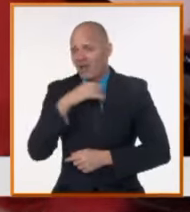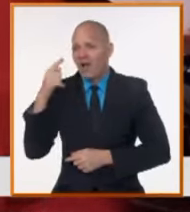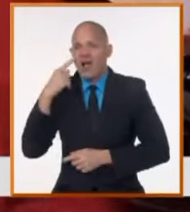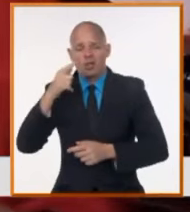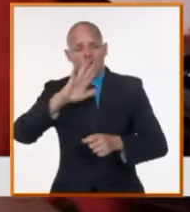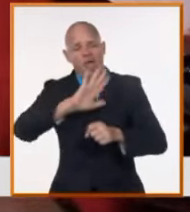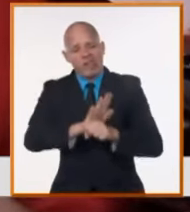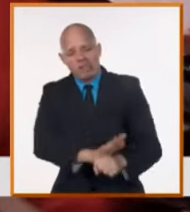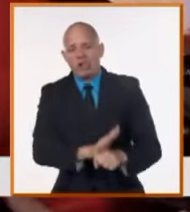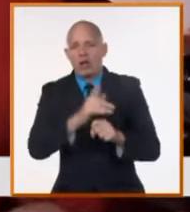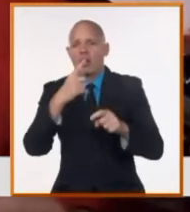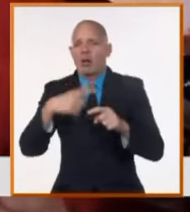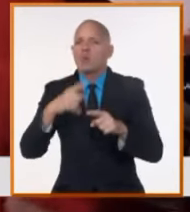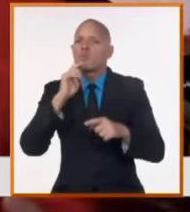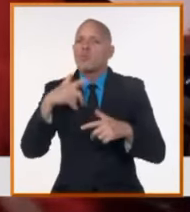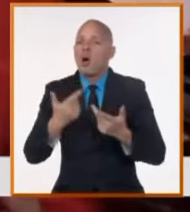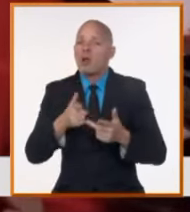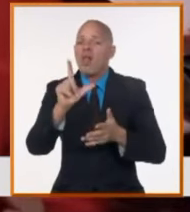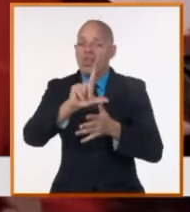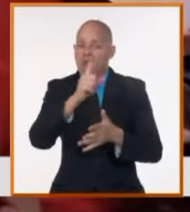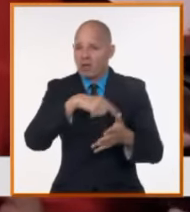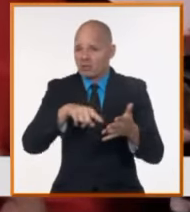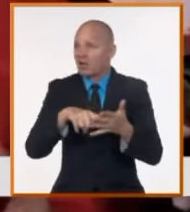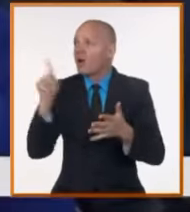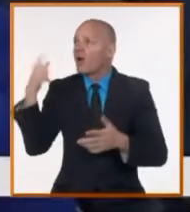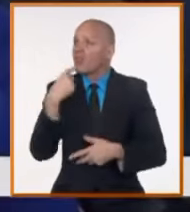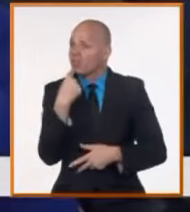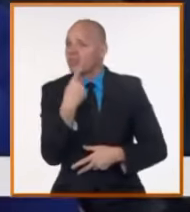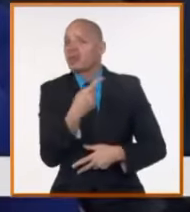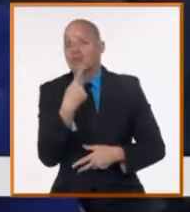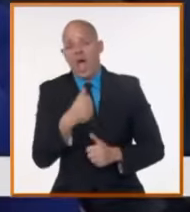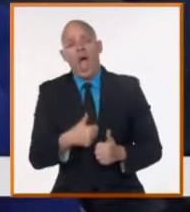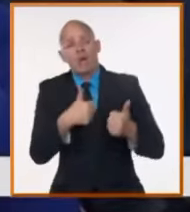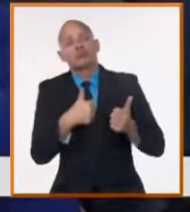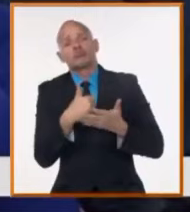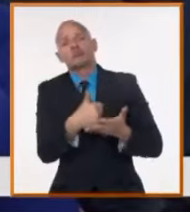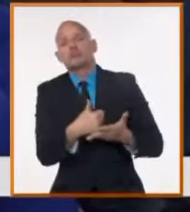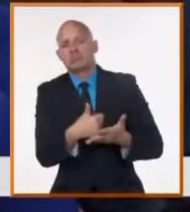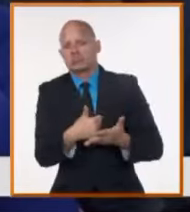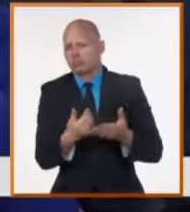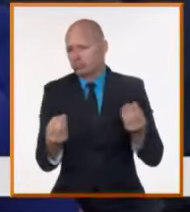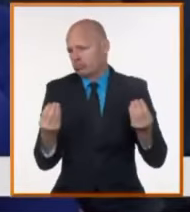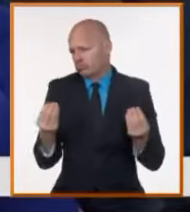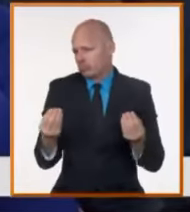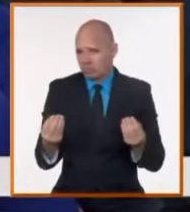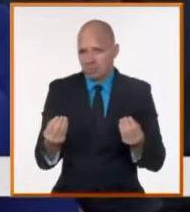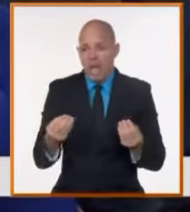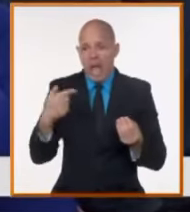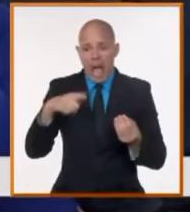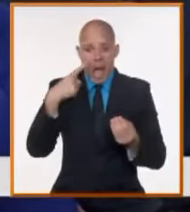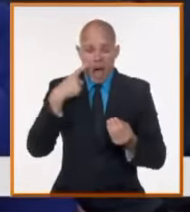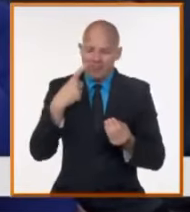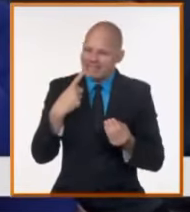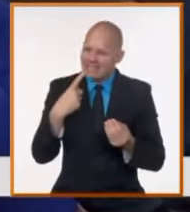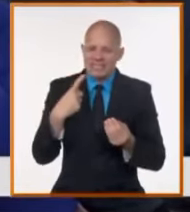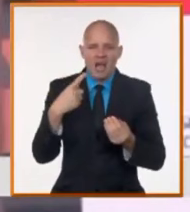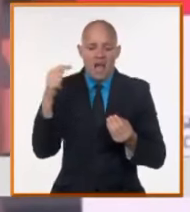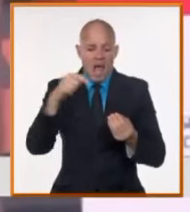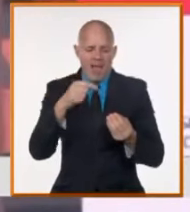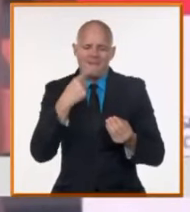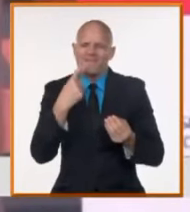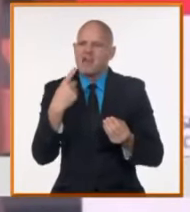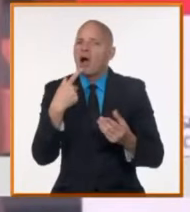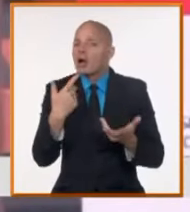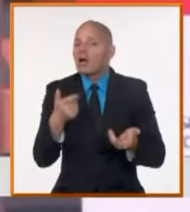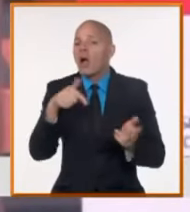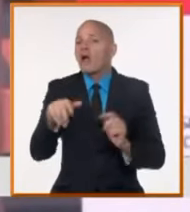no ha sido nada de los valores que dicen profesar. El mundo pluripolar sigue siendo una de las apuestas de Venezuela,